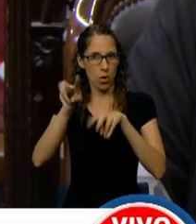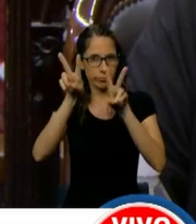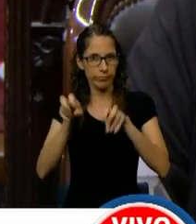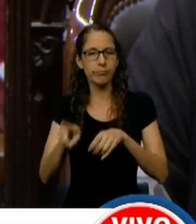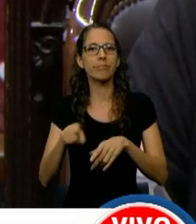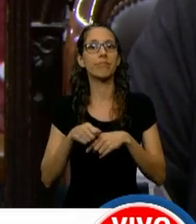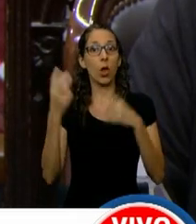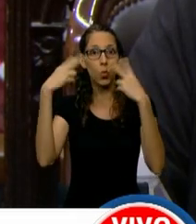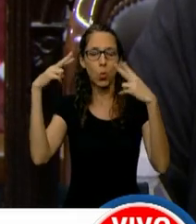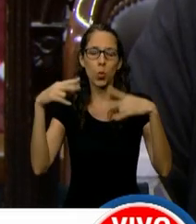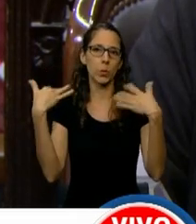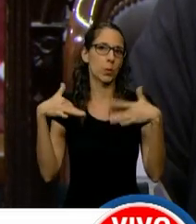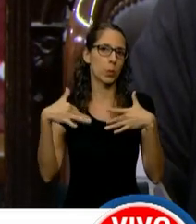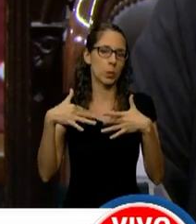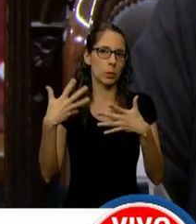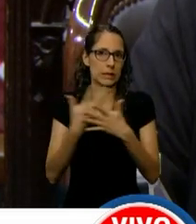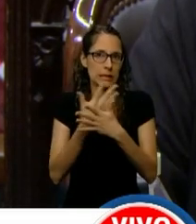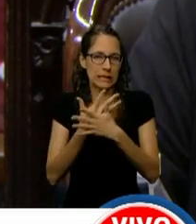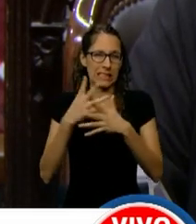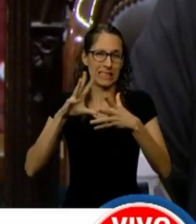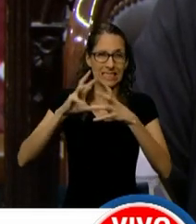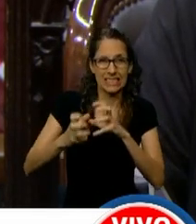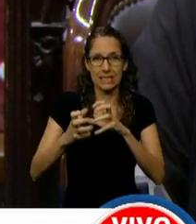se ha visto afectado